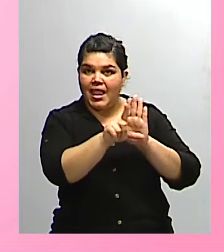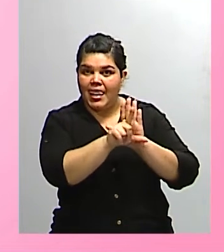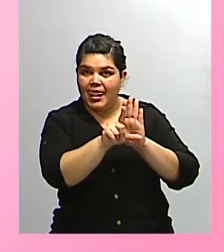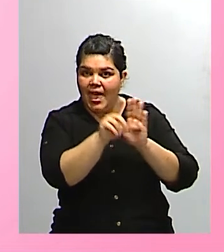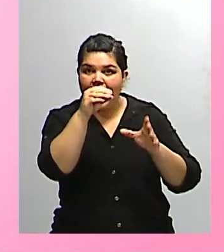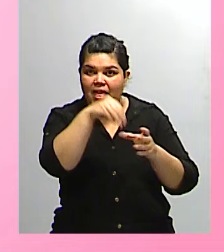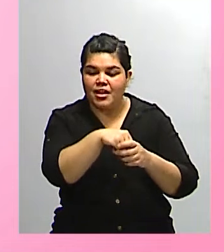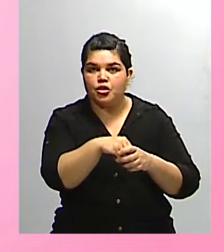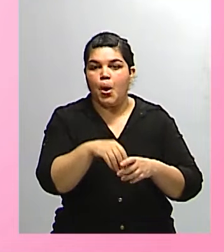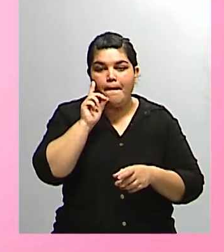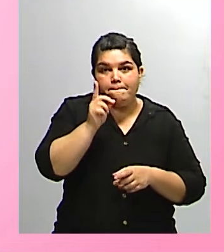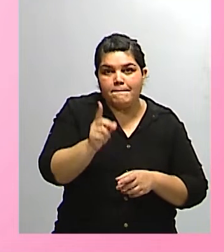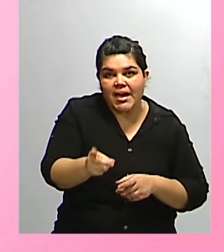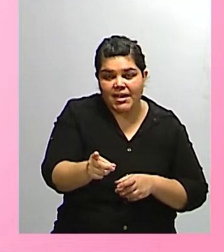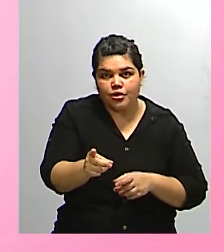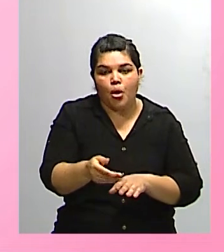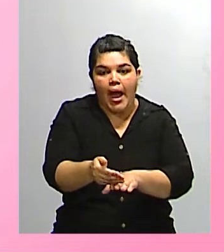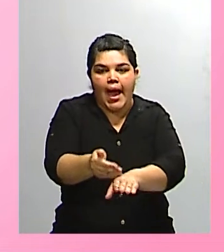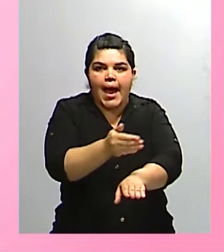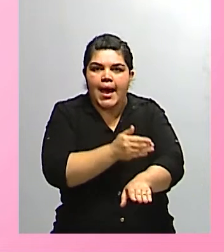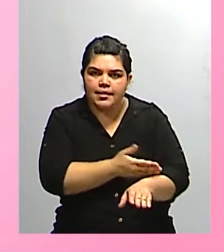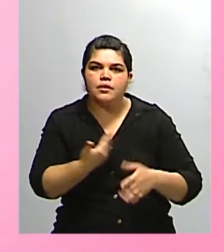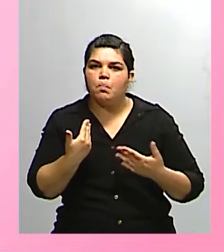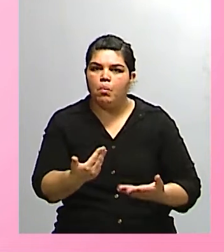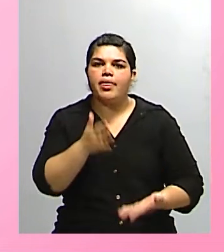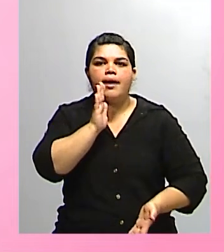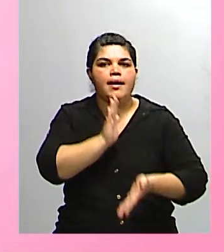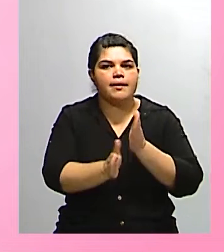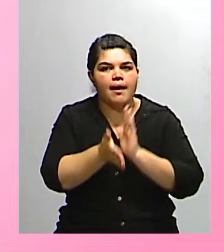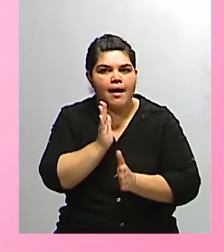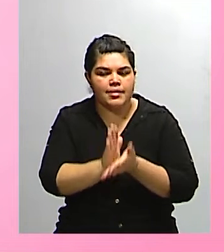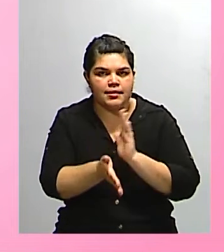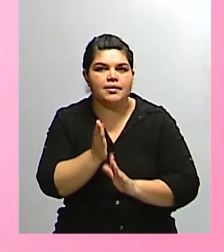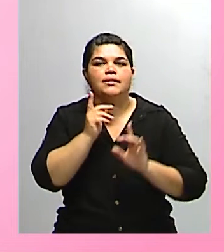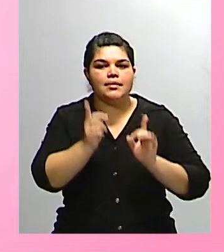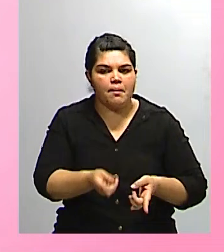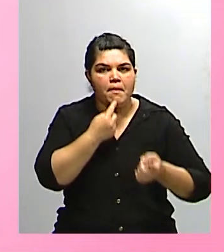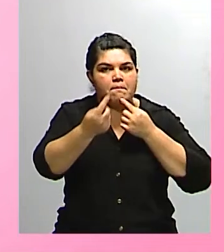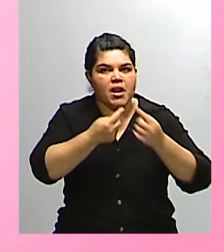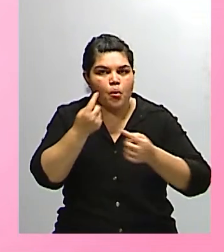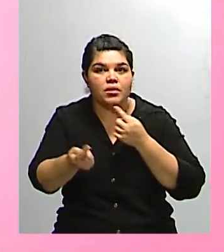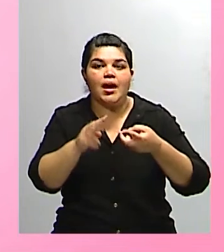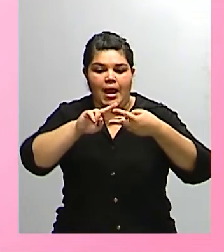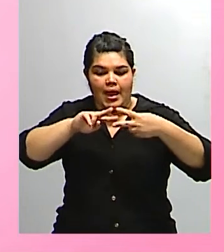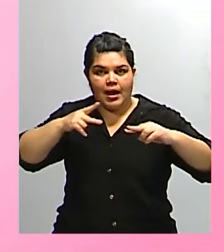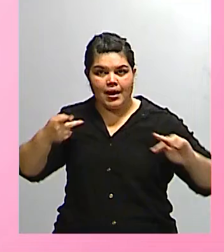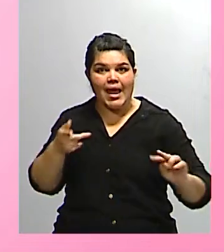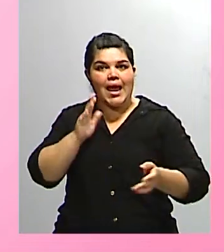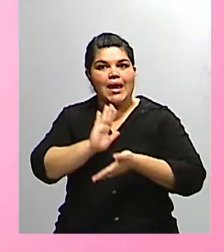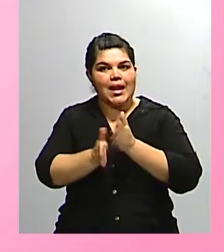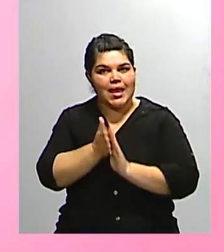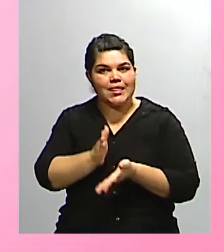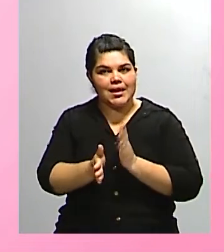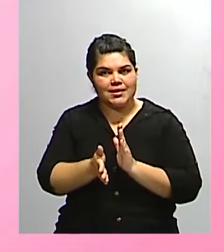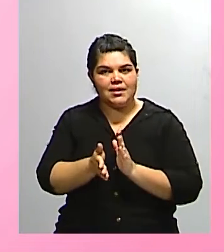ese riesgo pueda consultar y se pueda hacer gratuitamente incluso este test genético. Entonces